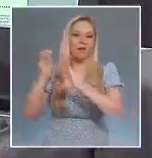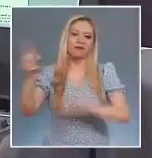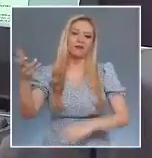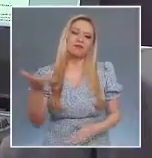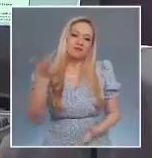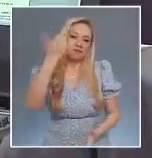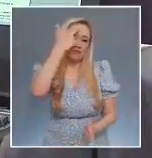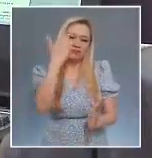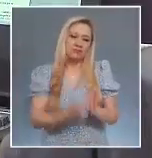García